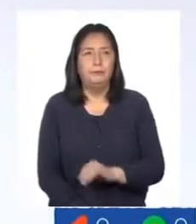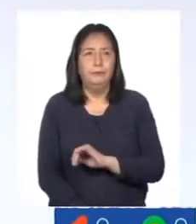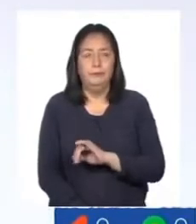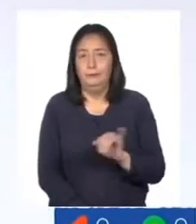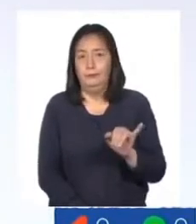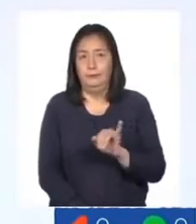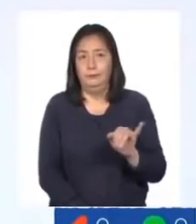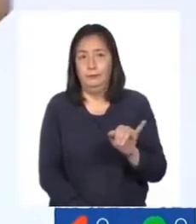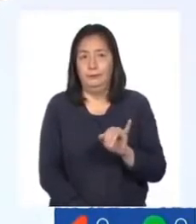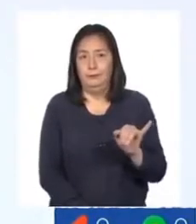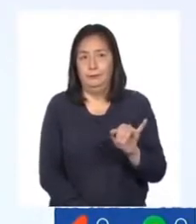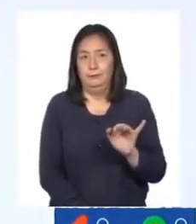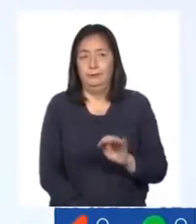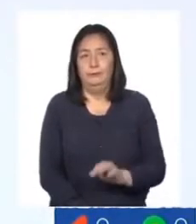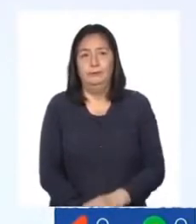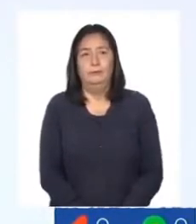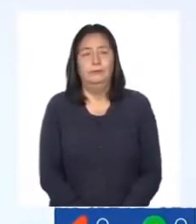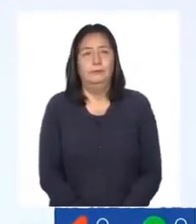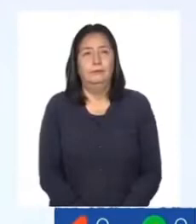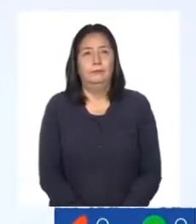¡Hacia la izquierda!